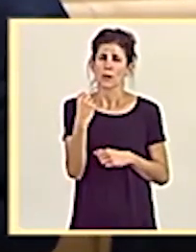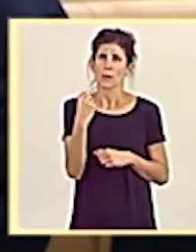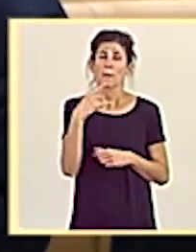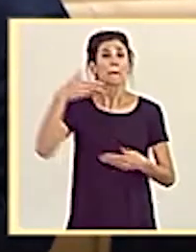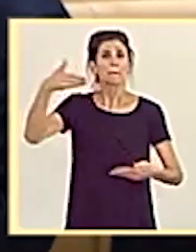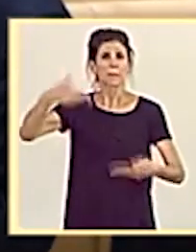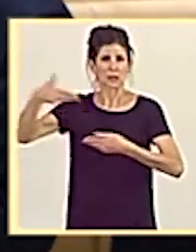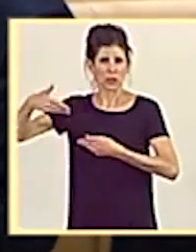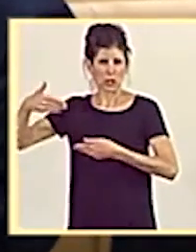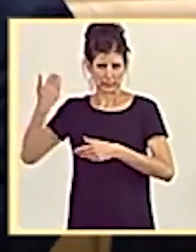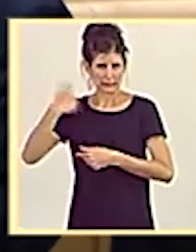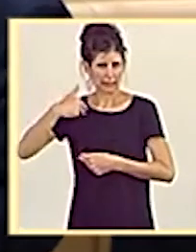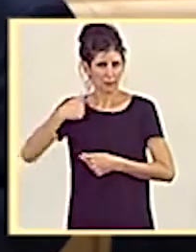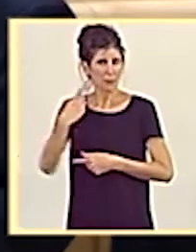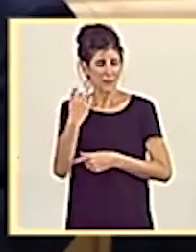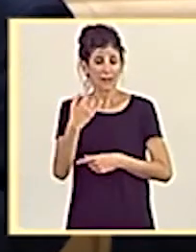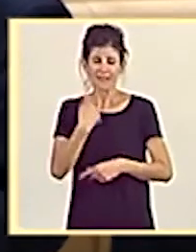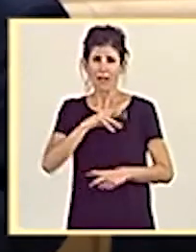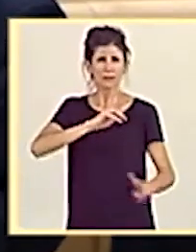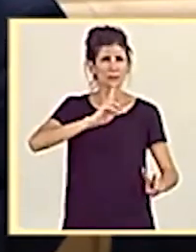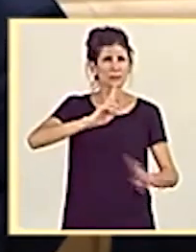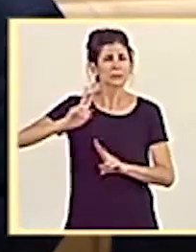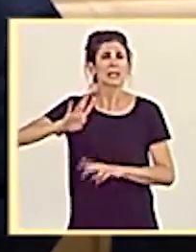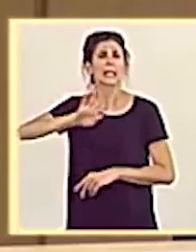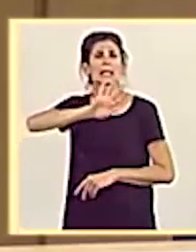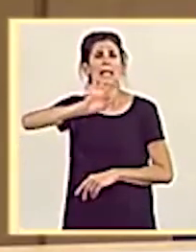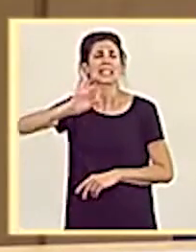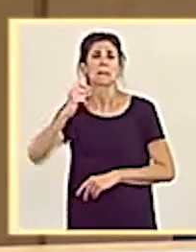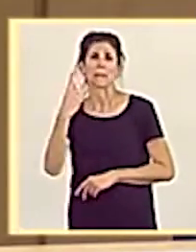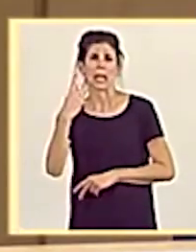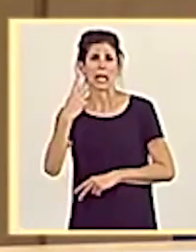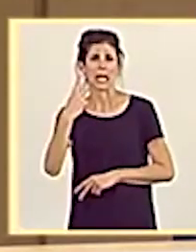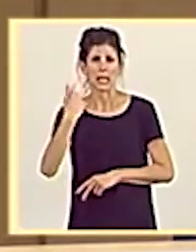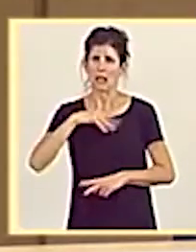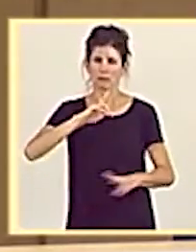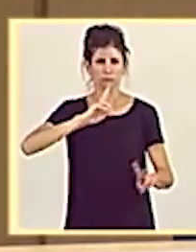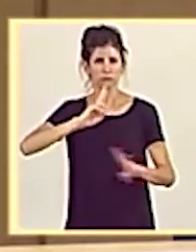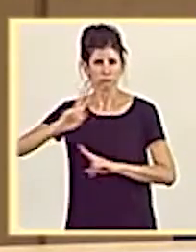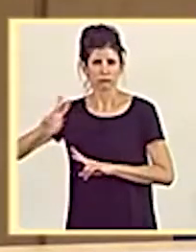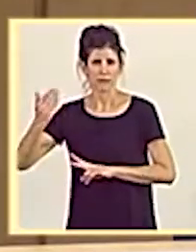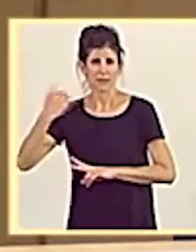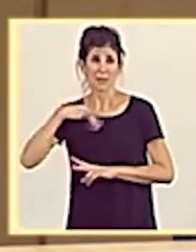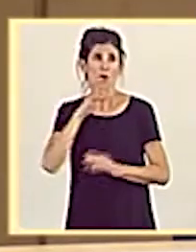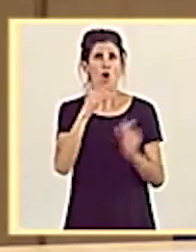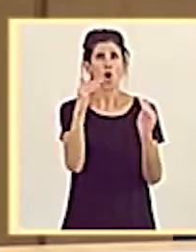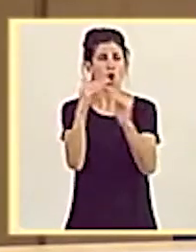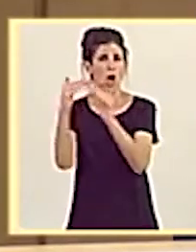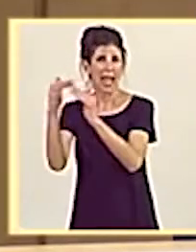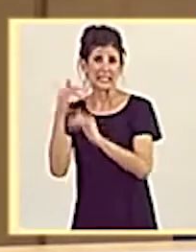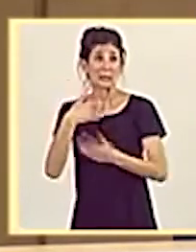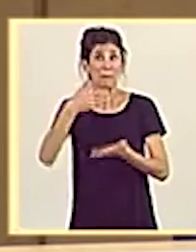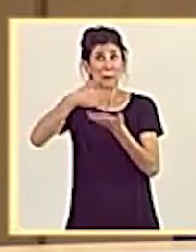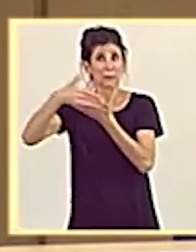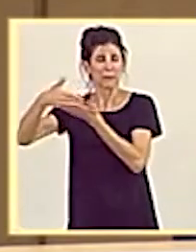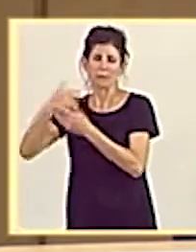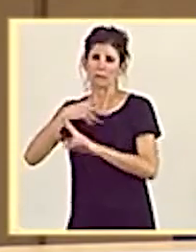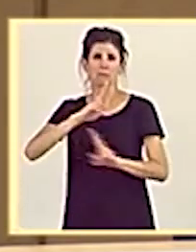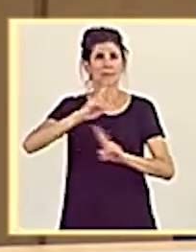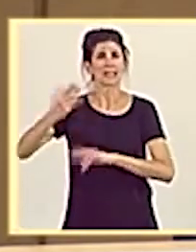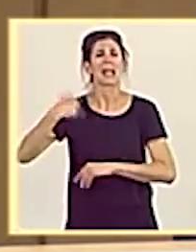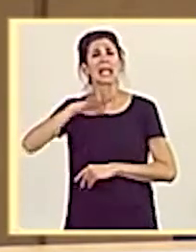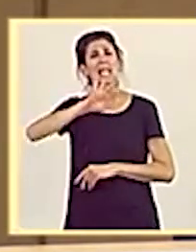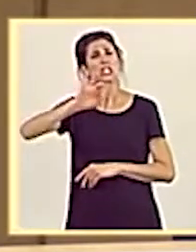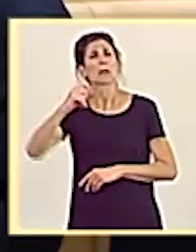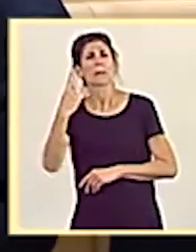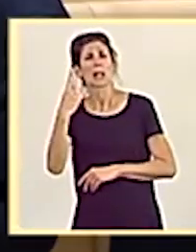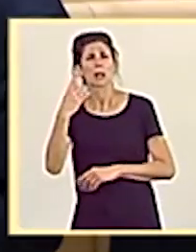peticiones. Hemos contestado ya a 500.000 peticiones a los hogares que nos lo han pedido. De esos 500.000,